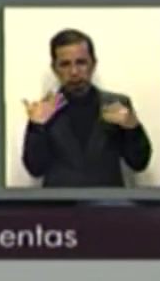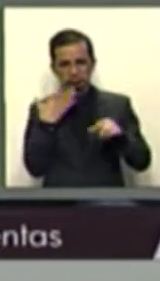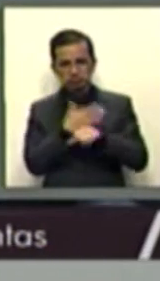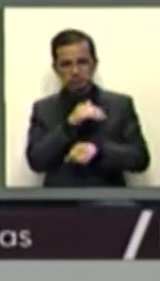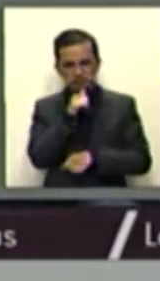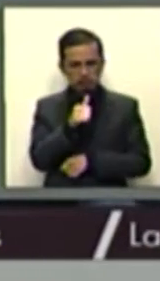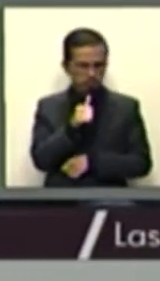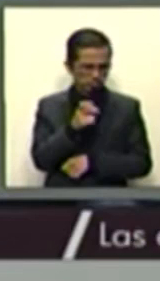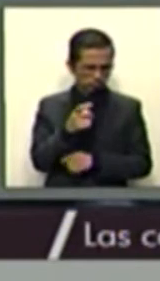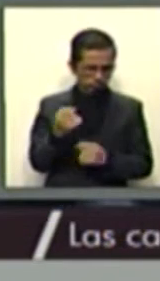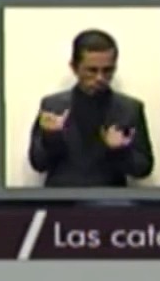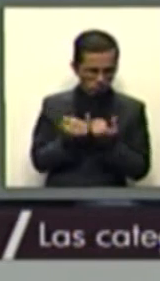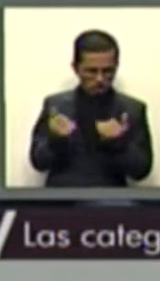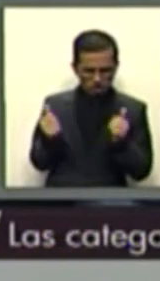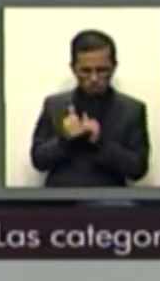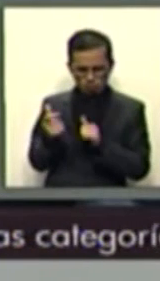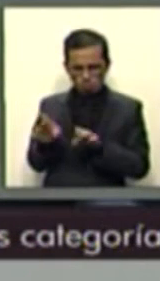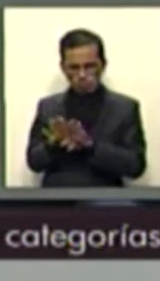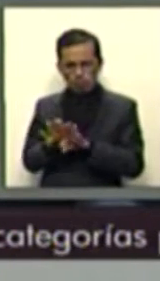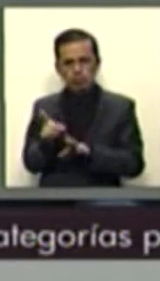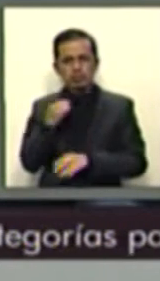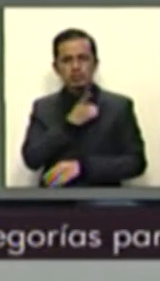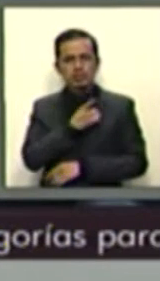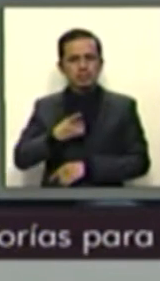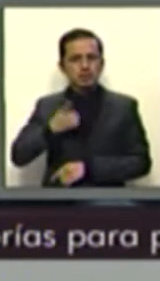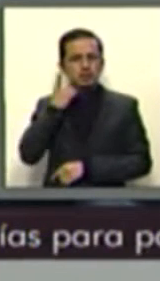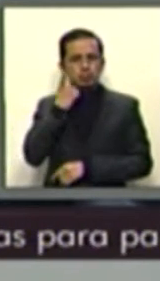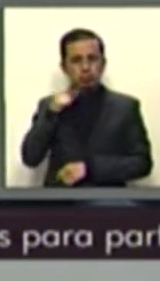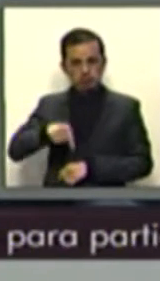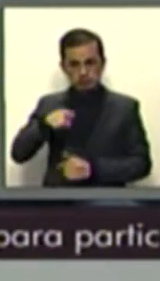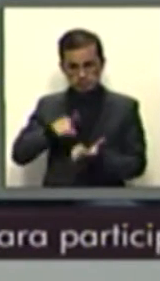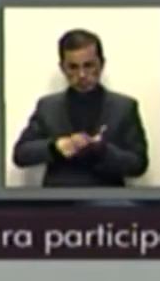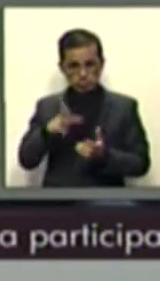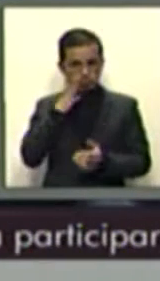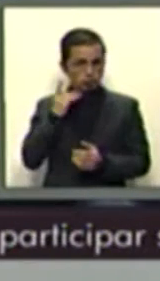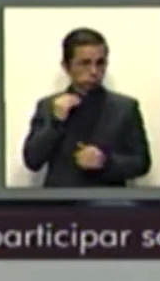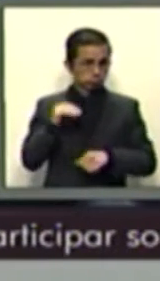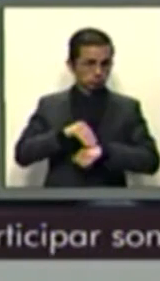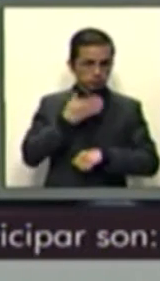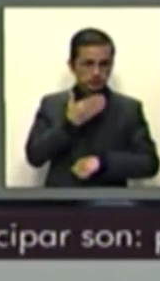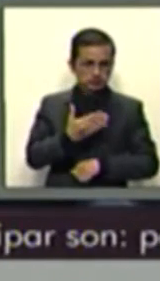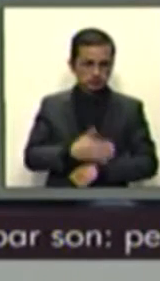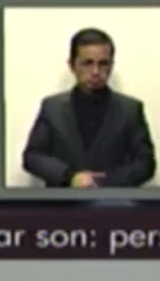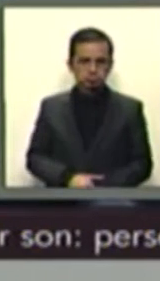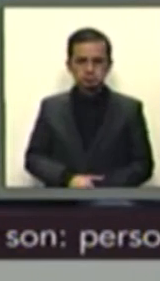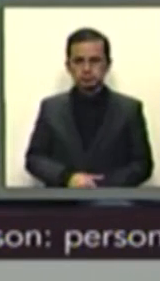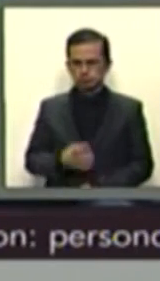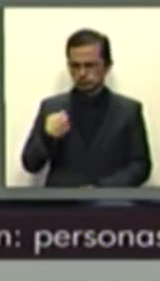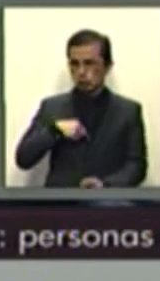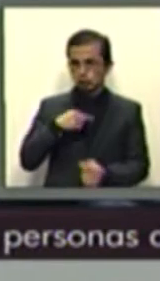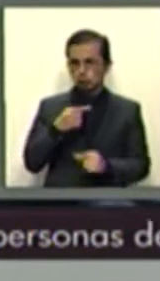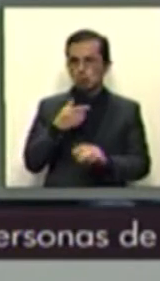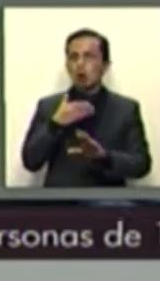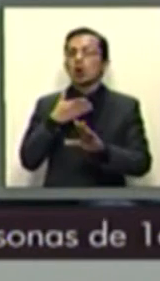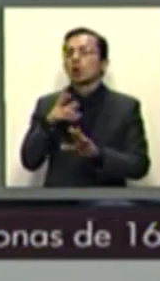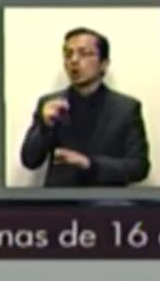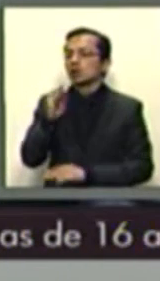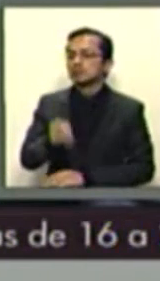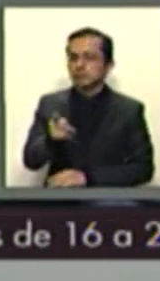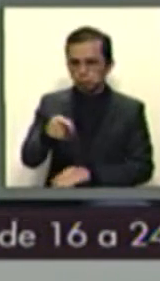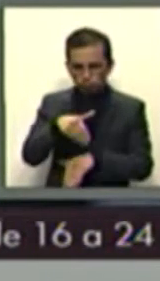en las diferentes comisiones no podemos estar en contra de la disciplina y el orden por